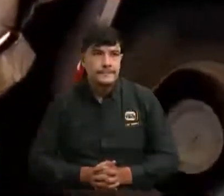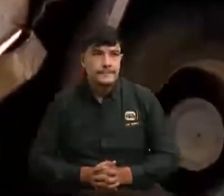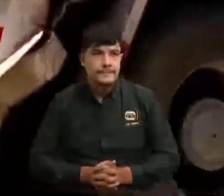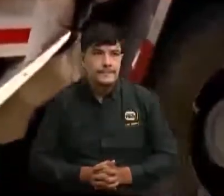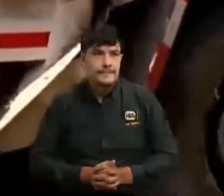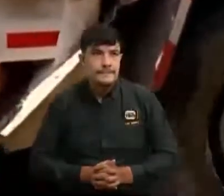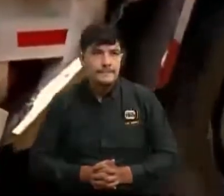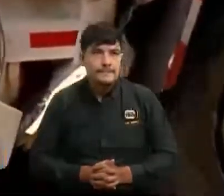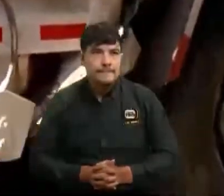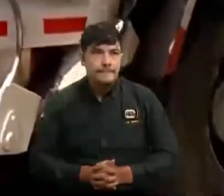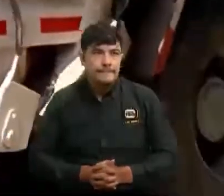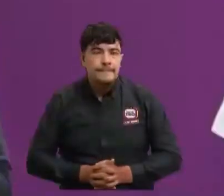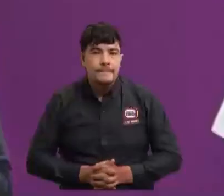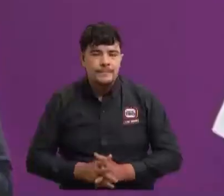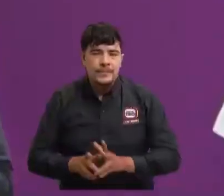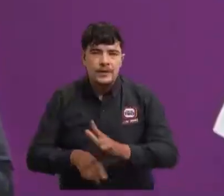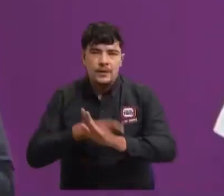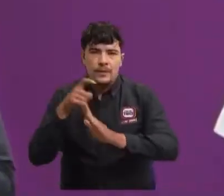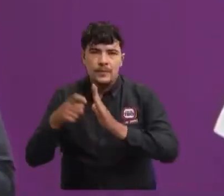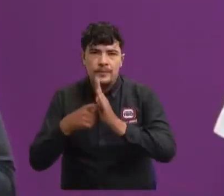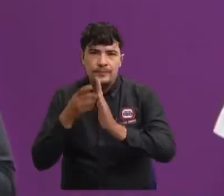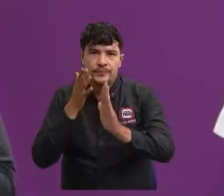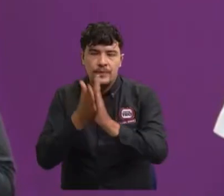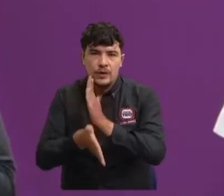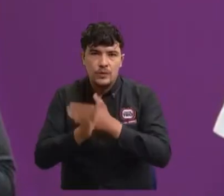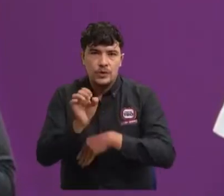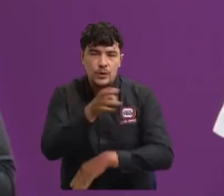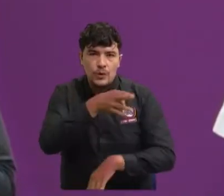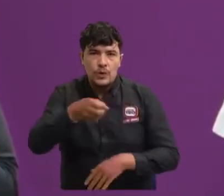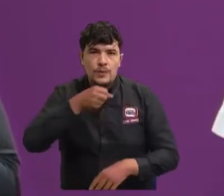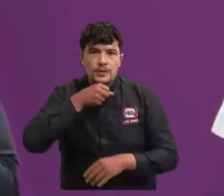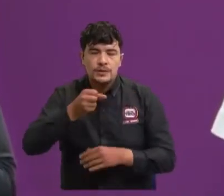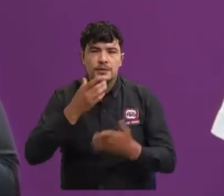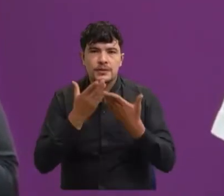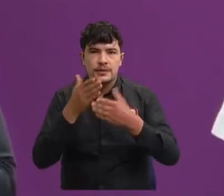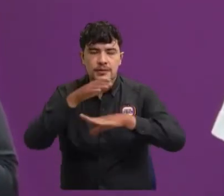altamente competitivo. Es la información desde la ciudad de Cúcuta para Oriente Noticias. Richard Quiñones, estamos informando.